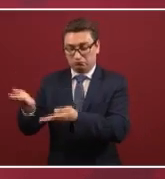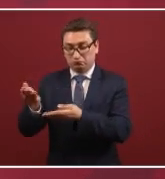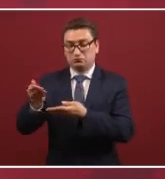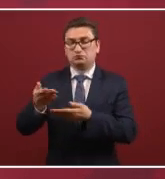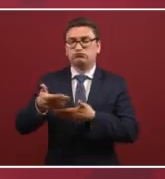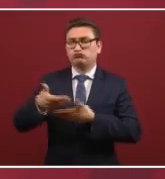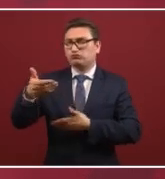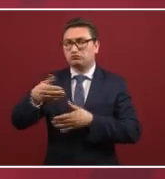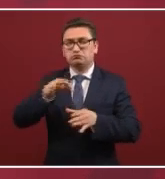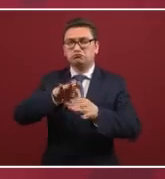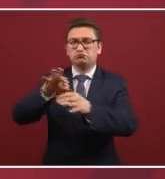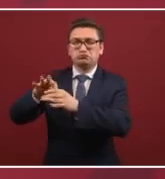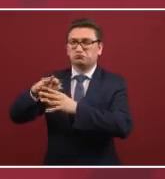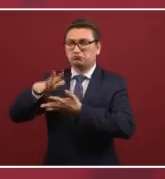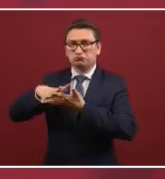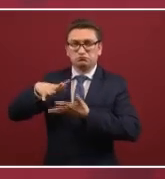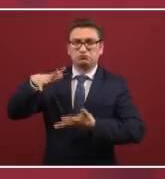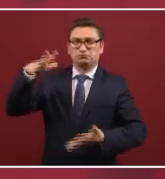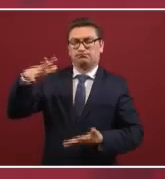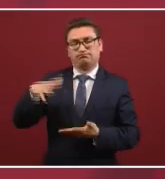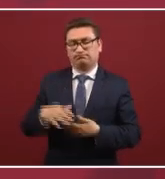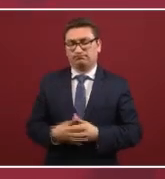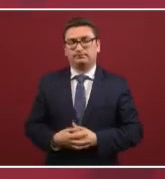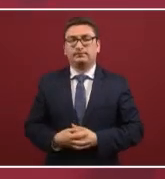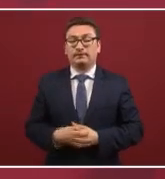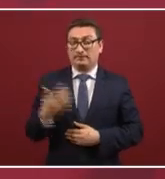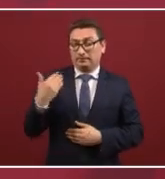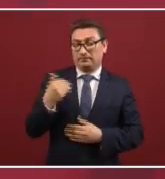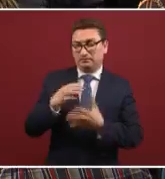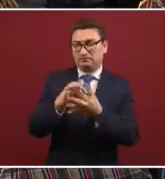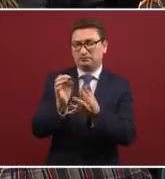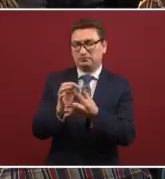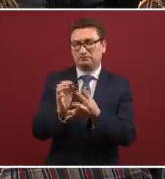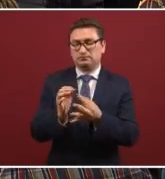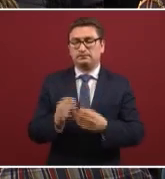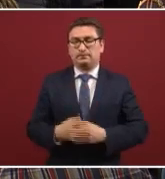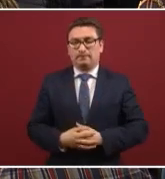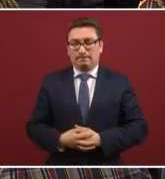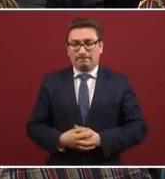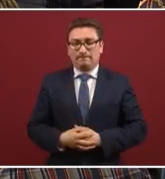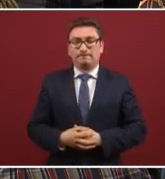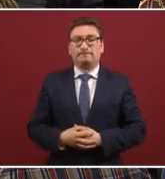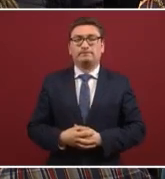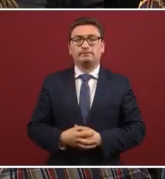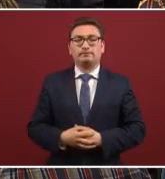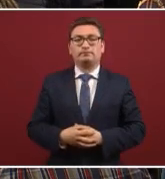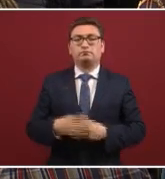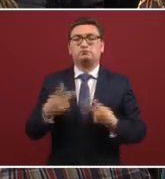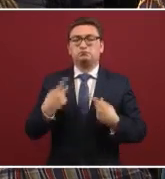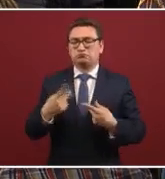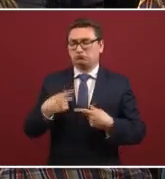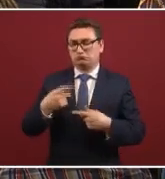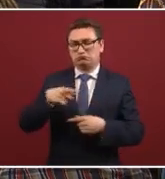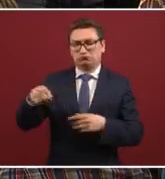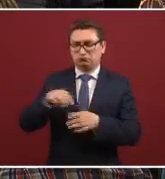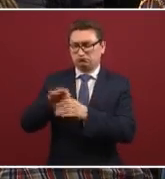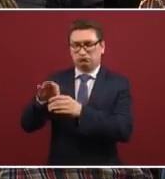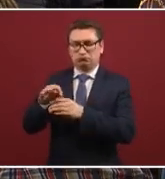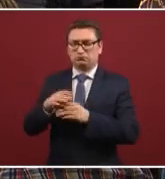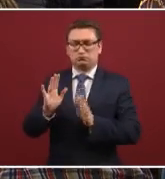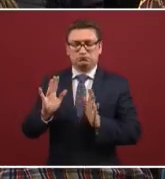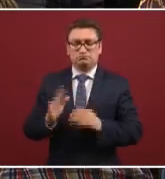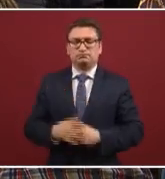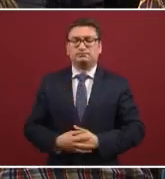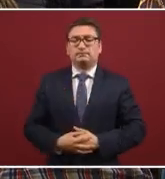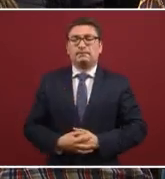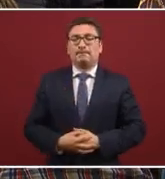internacionales, motivo por lo cual, como ya se explicó aquí, opera mayoría simple.